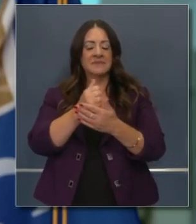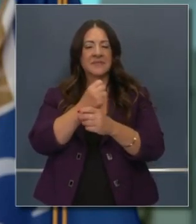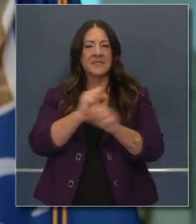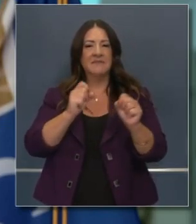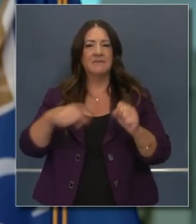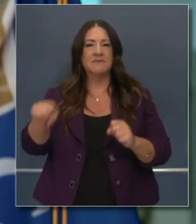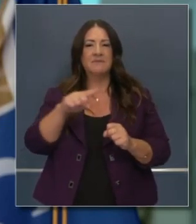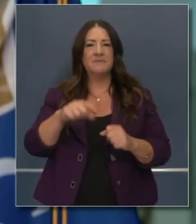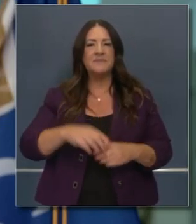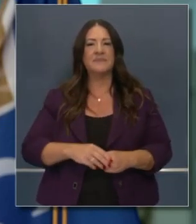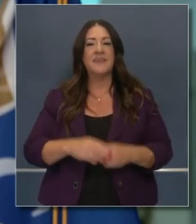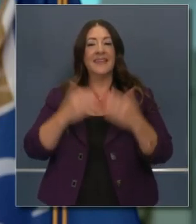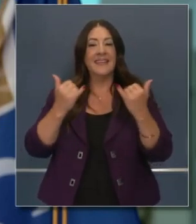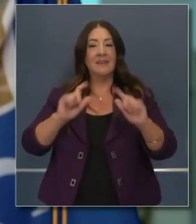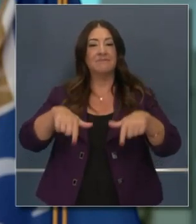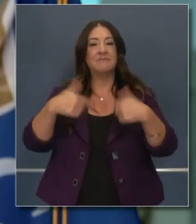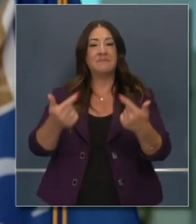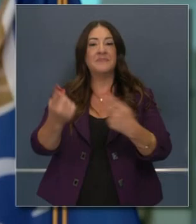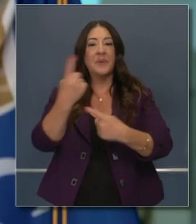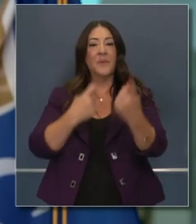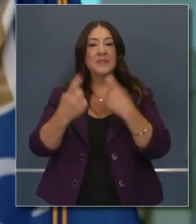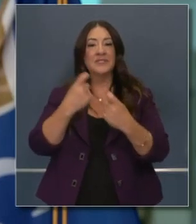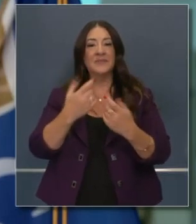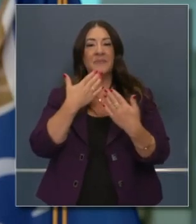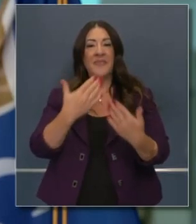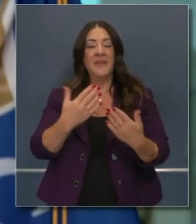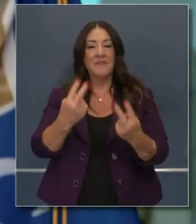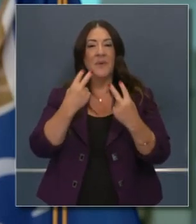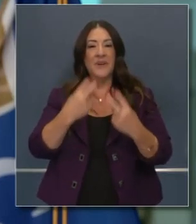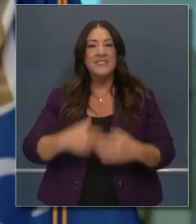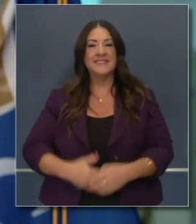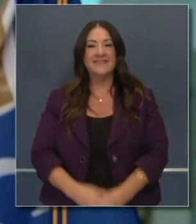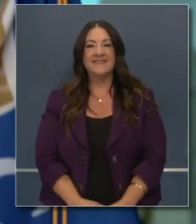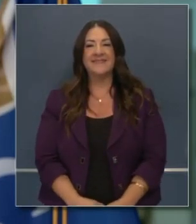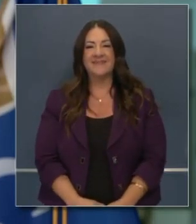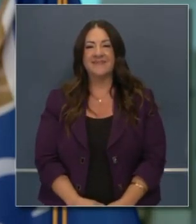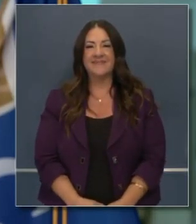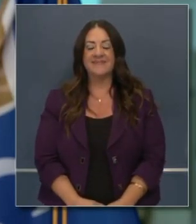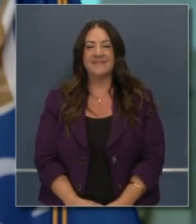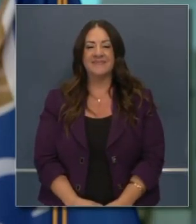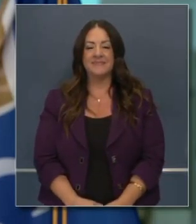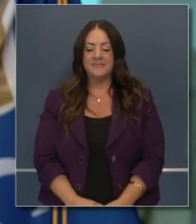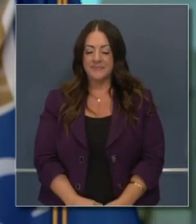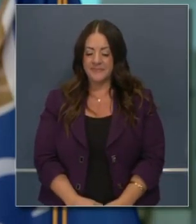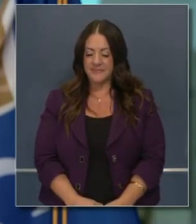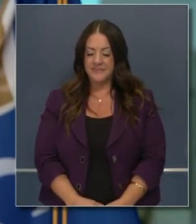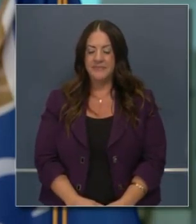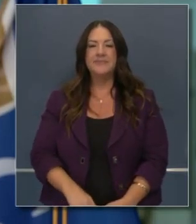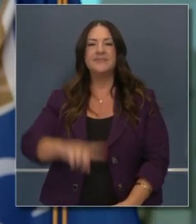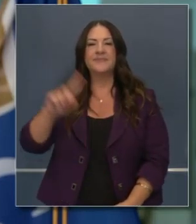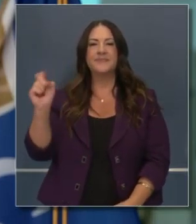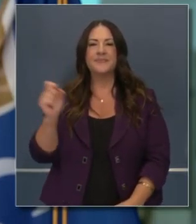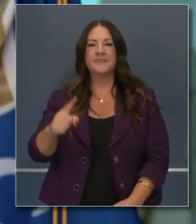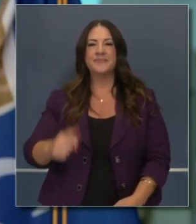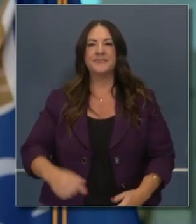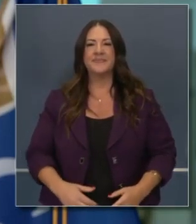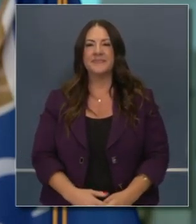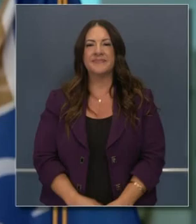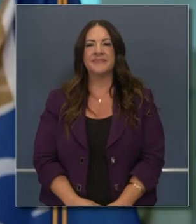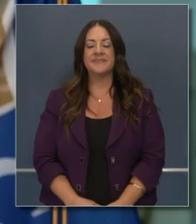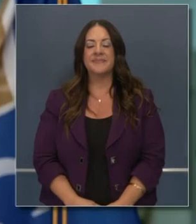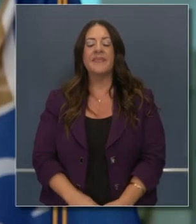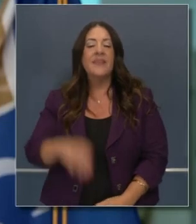se aproxima. Ahora, con mucho gusto, contestaré sus preguntas y reitero muchas gracias por su tiempo y atención.